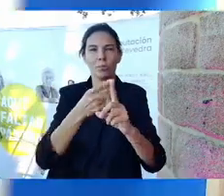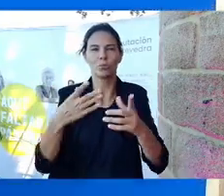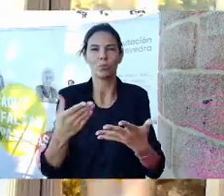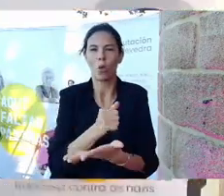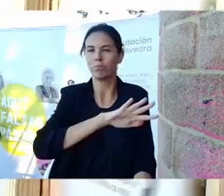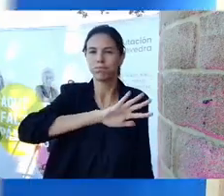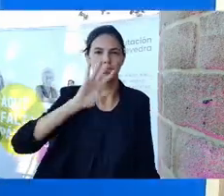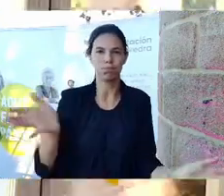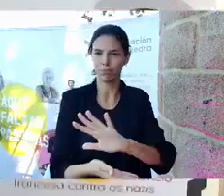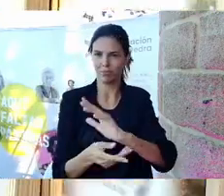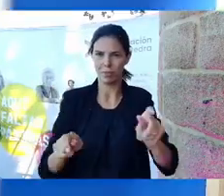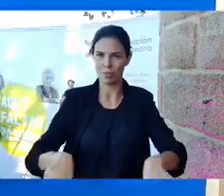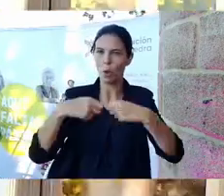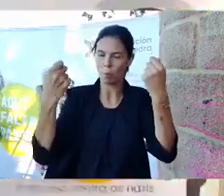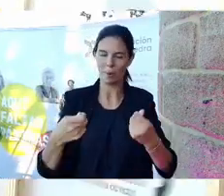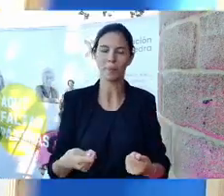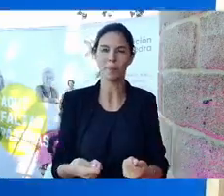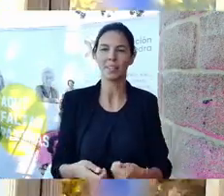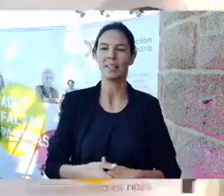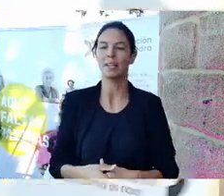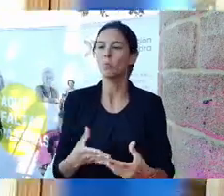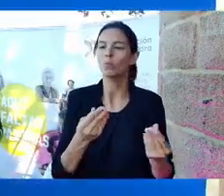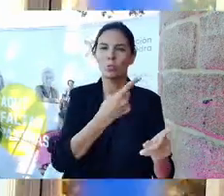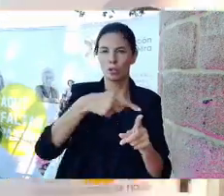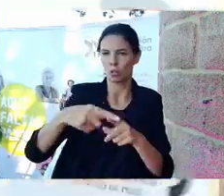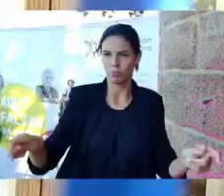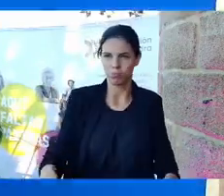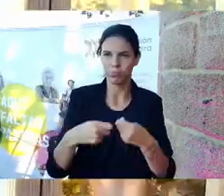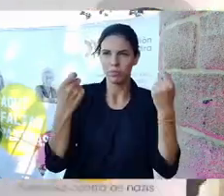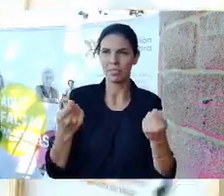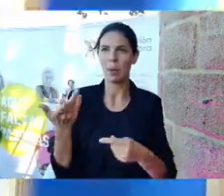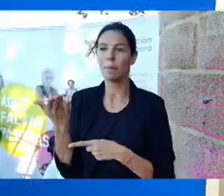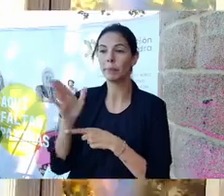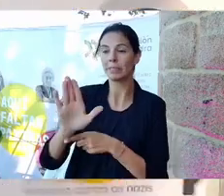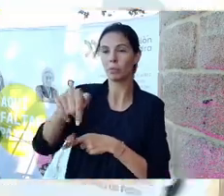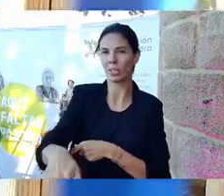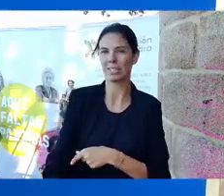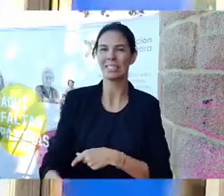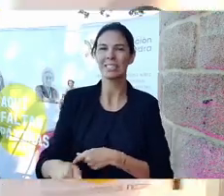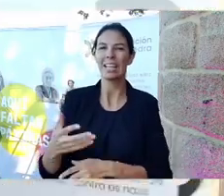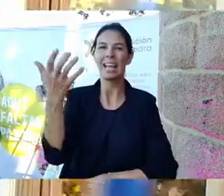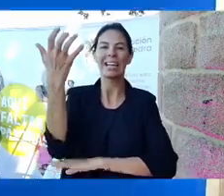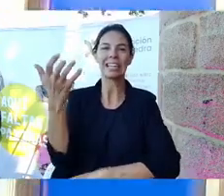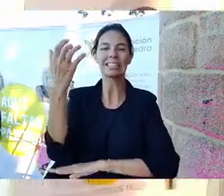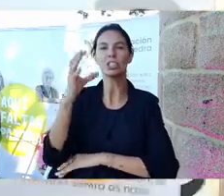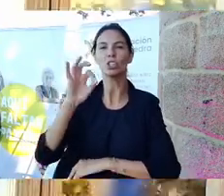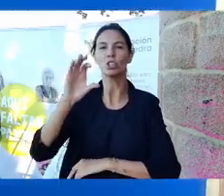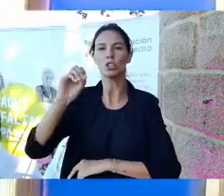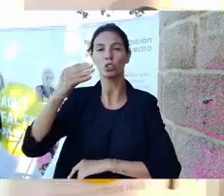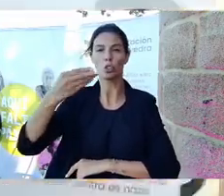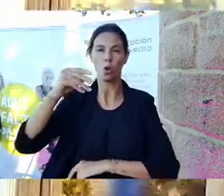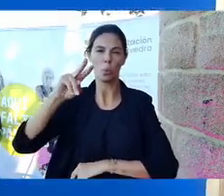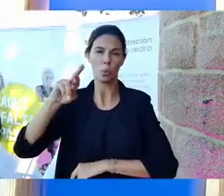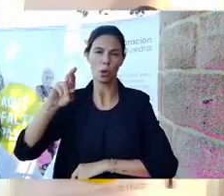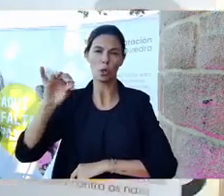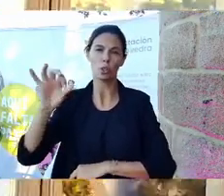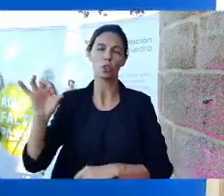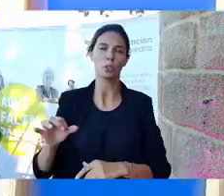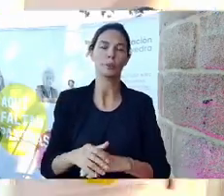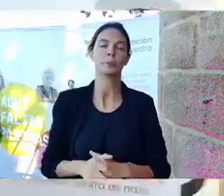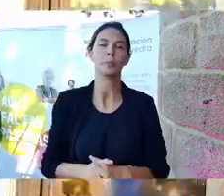ela, claro, para cambiarlo todo. Como vamos a ver, esta muller chegou para cambiar moitas cousas. Presentámolo aquí, no Castelo de